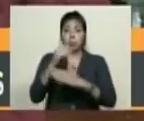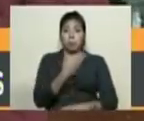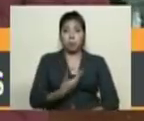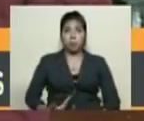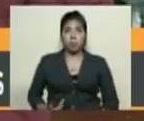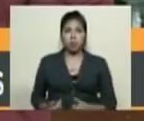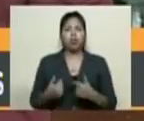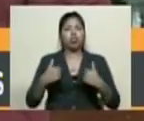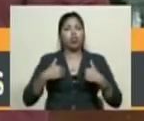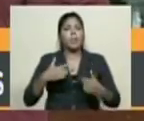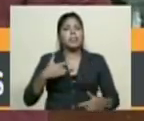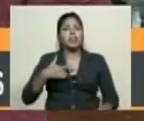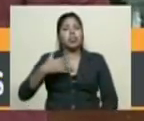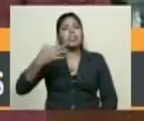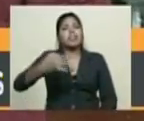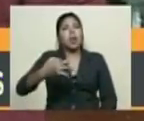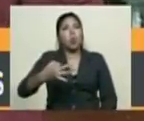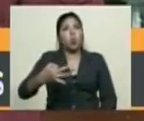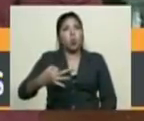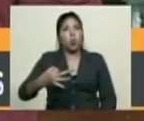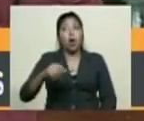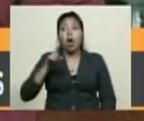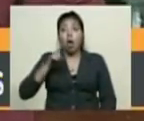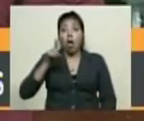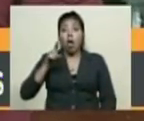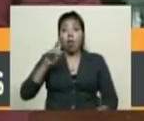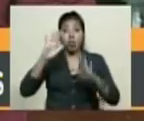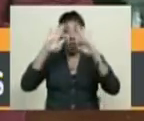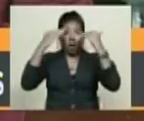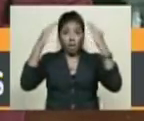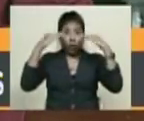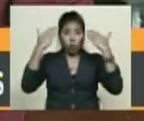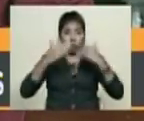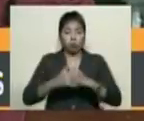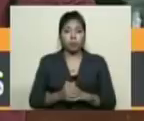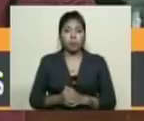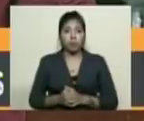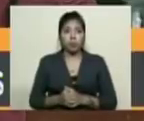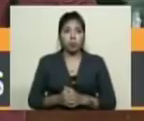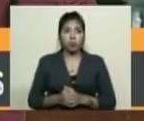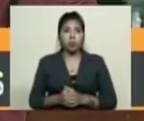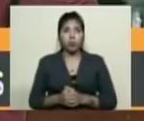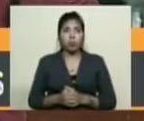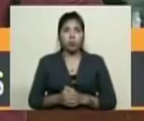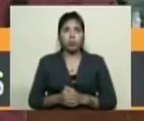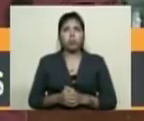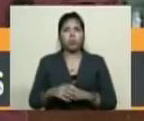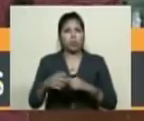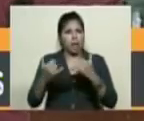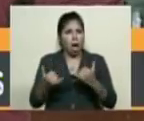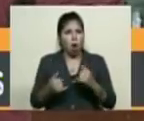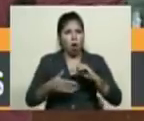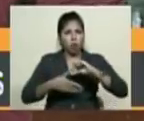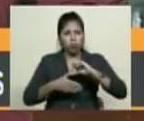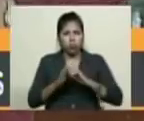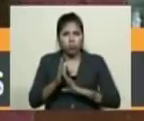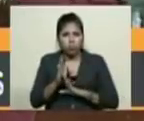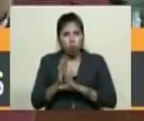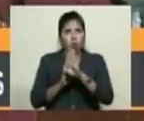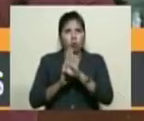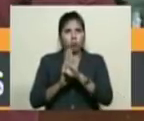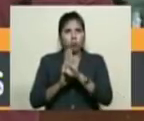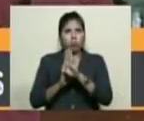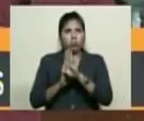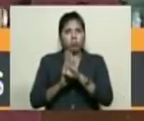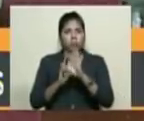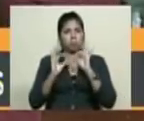y absolutamente que bajo la presidencia de Evo, UNASUR va a tomar el ritmo que